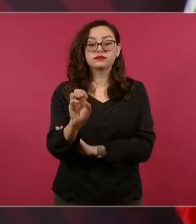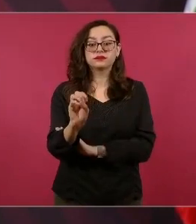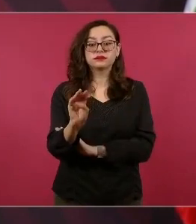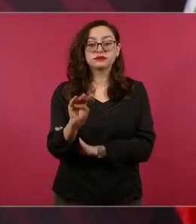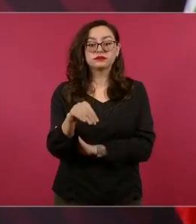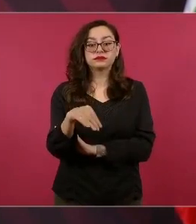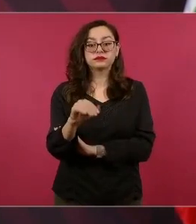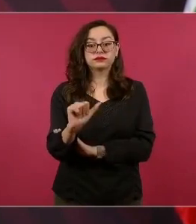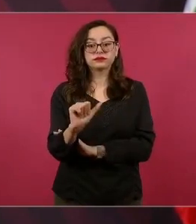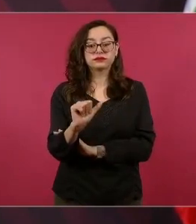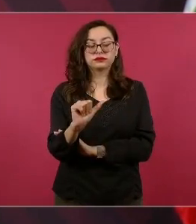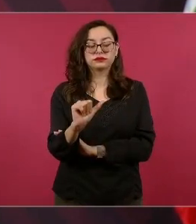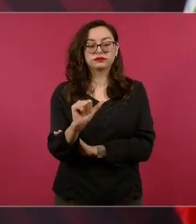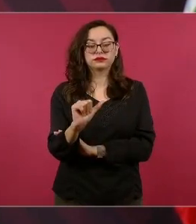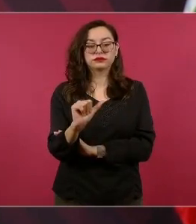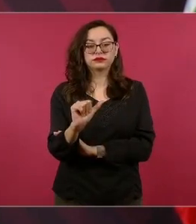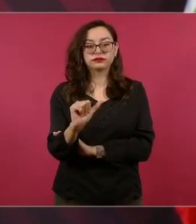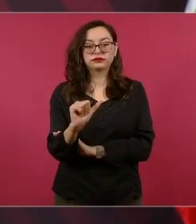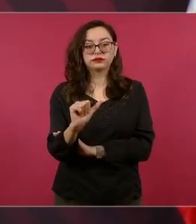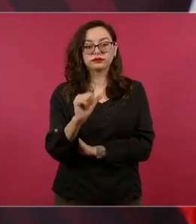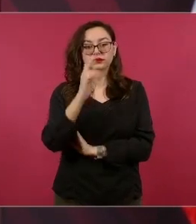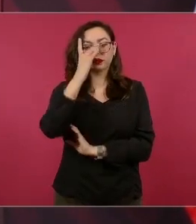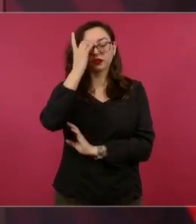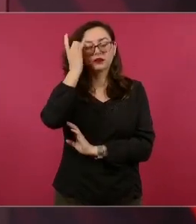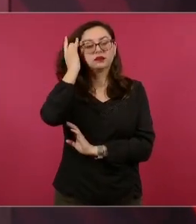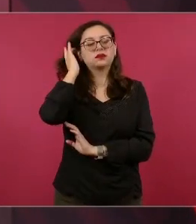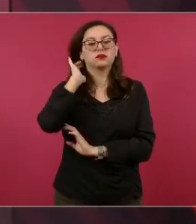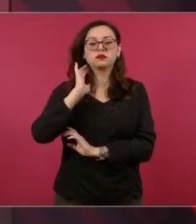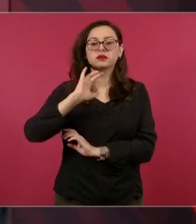no sé si se acuerdan,